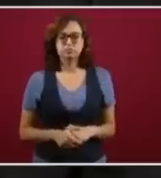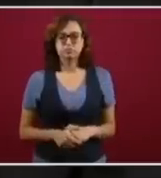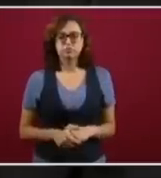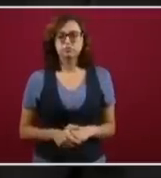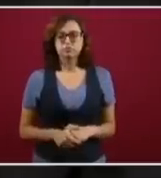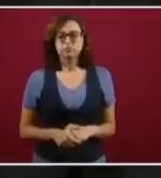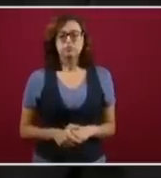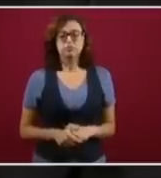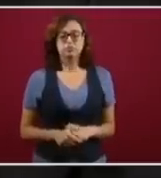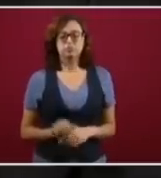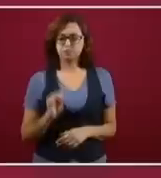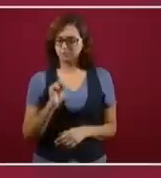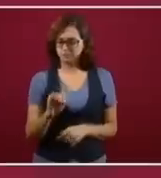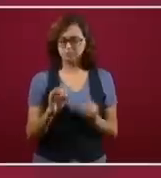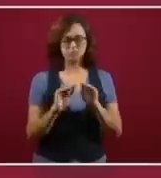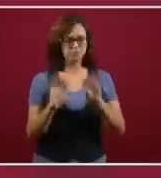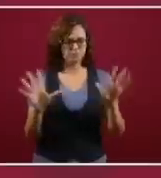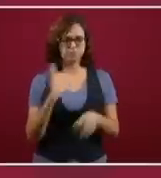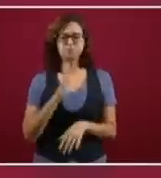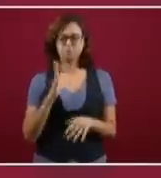elementos para